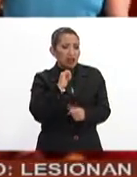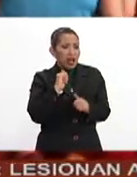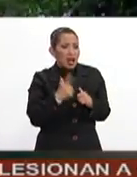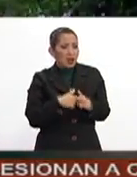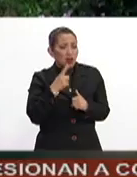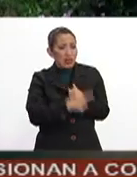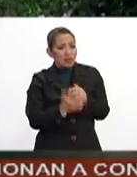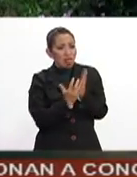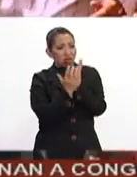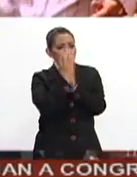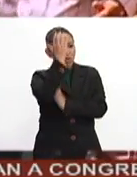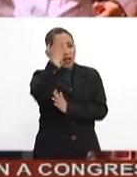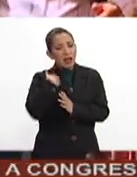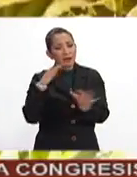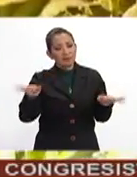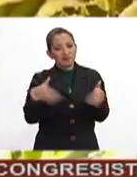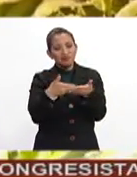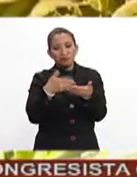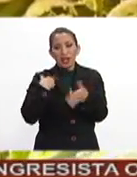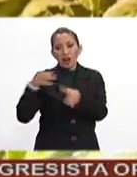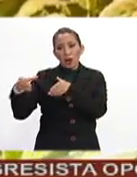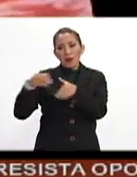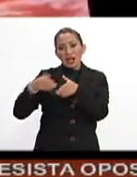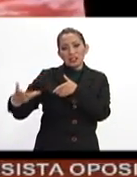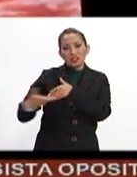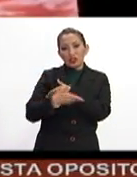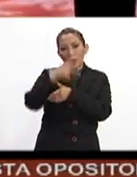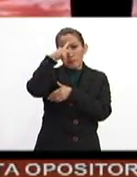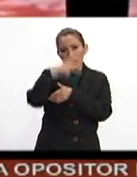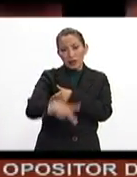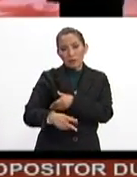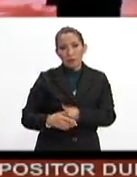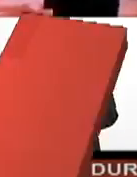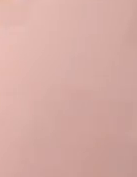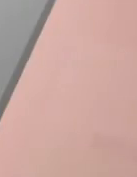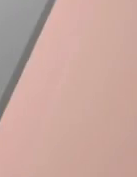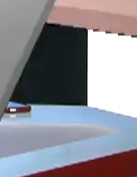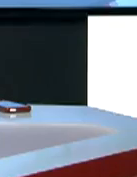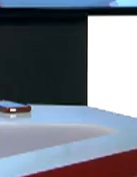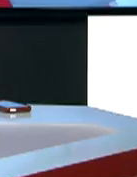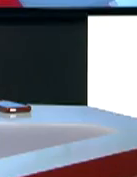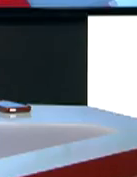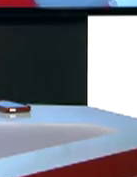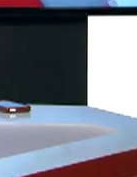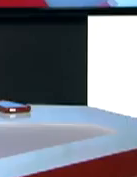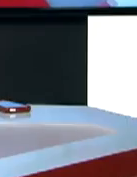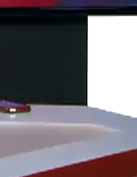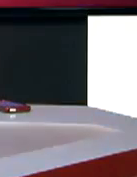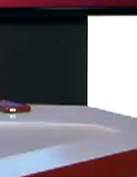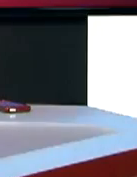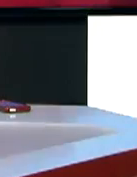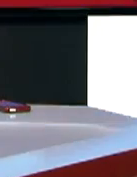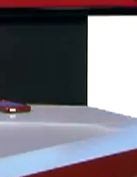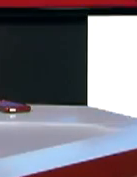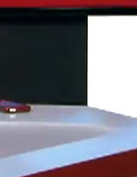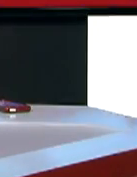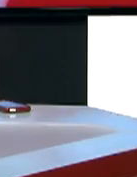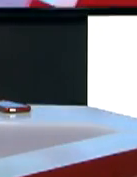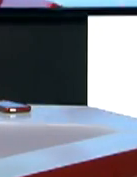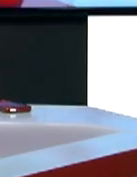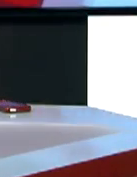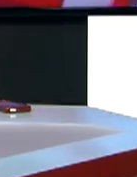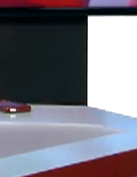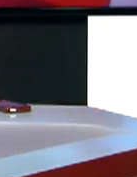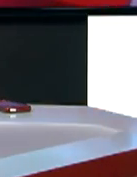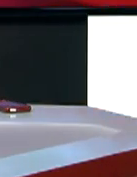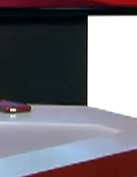medida extremista que cierre las puertas comerciales con México. En el primer bimestre de este año, las remesas